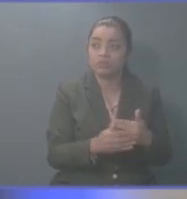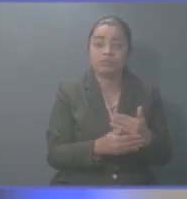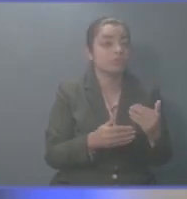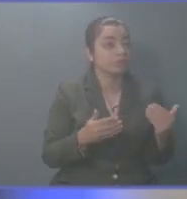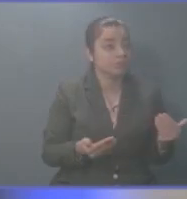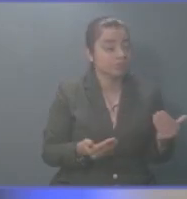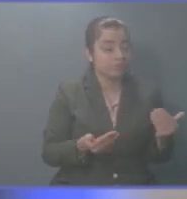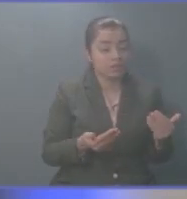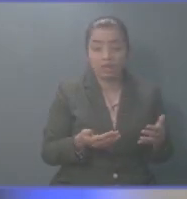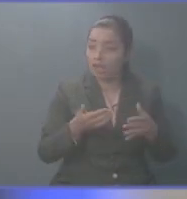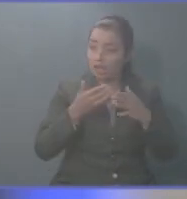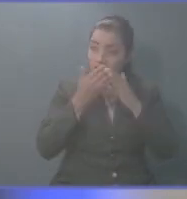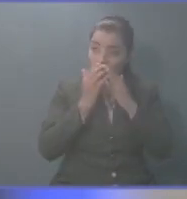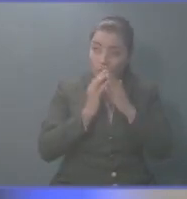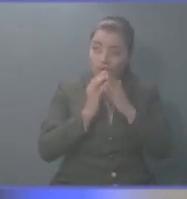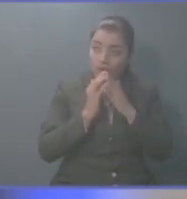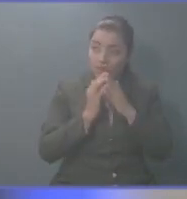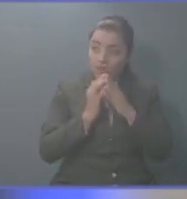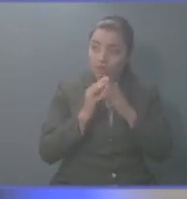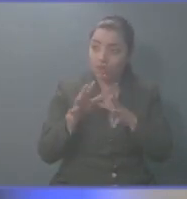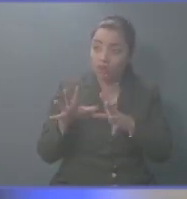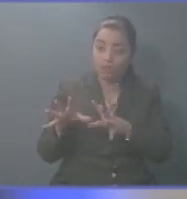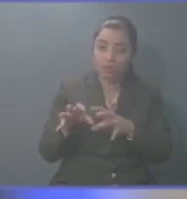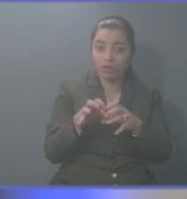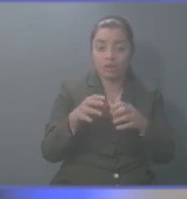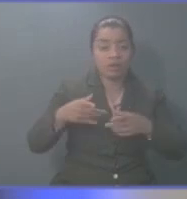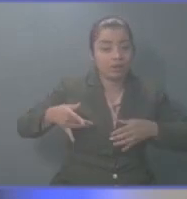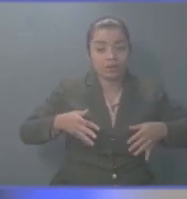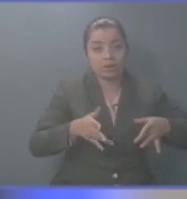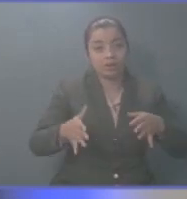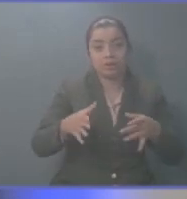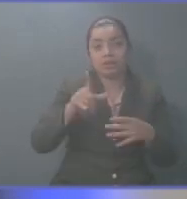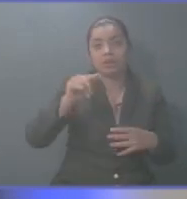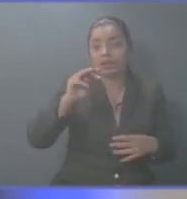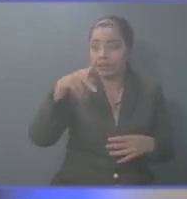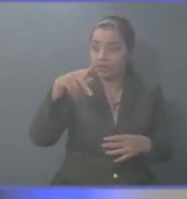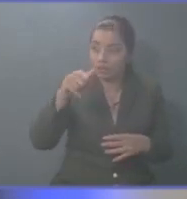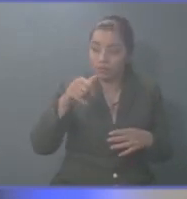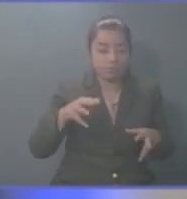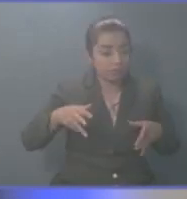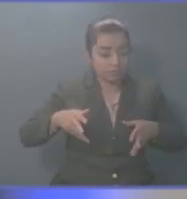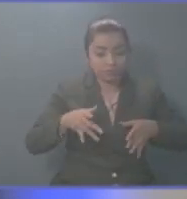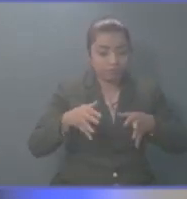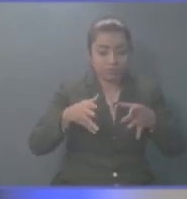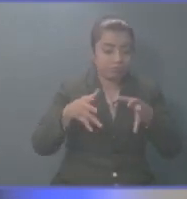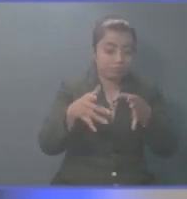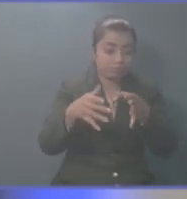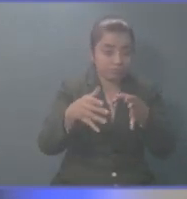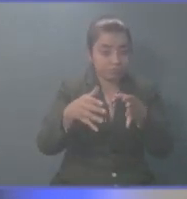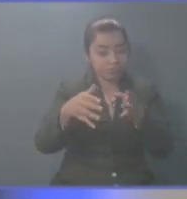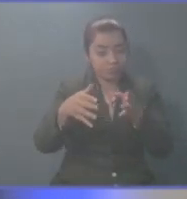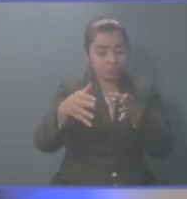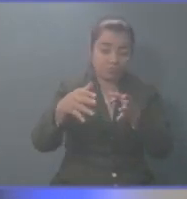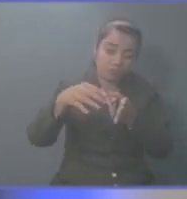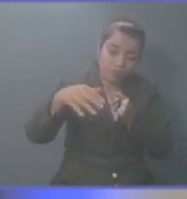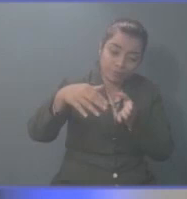desde que el agua se agarra, el agua cruda del río Lempa, así lo mencionaba, en la Bocatoma, pasa por una planta de